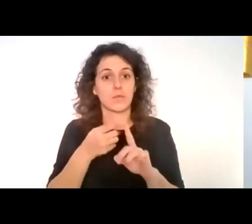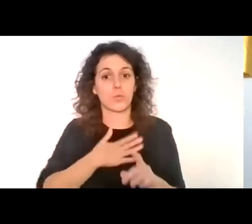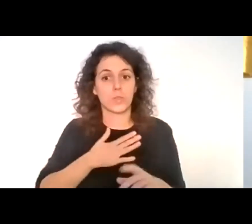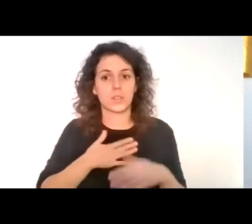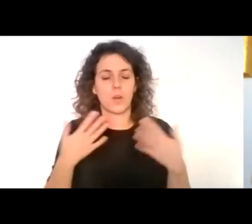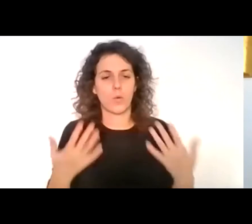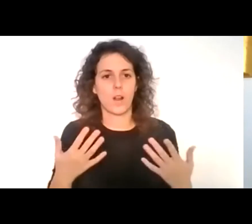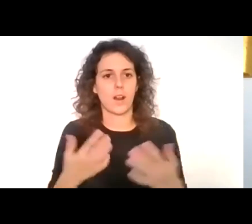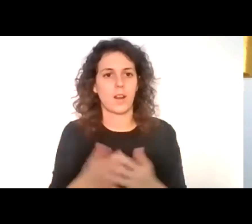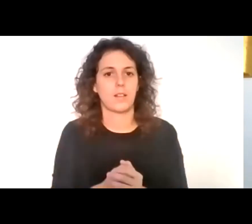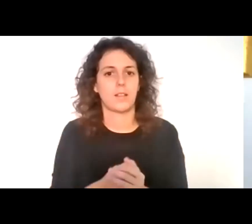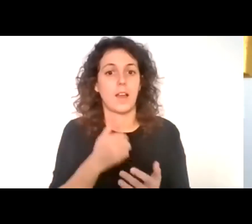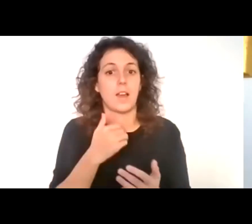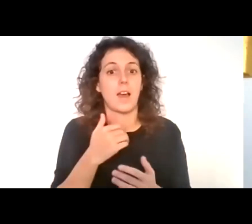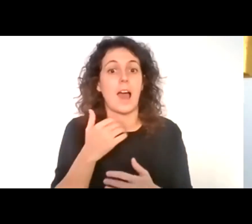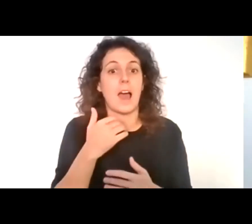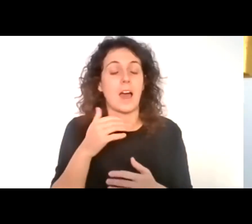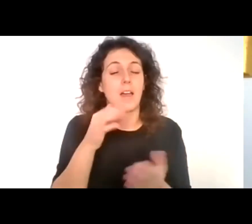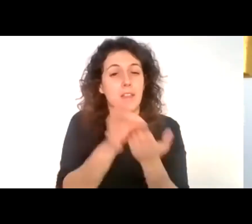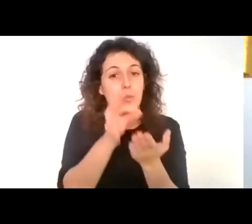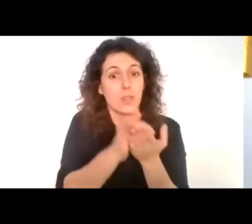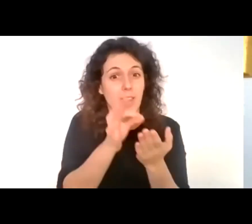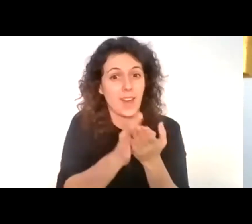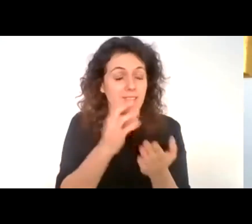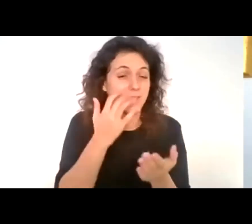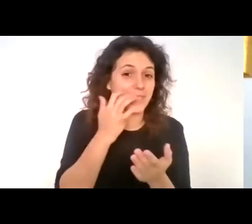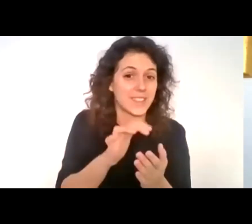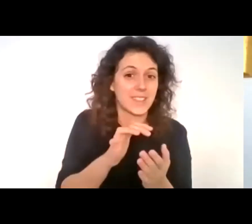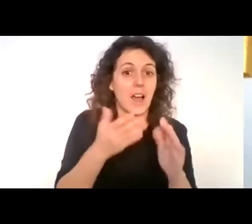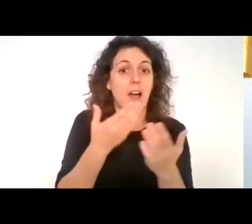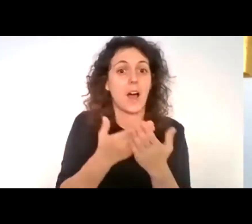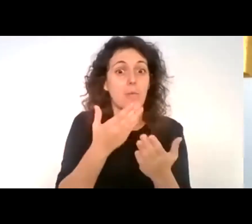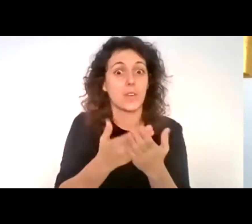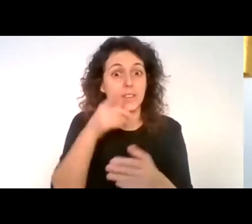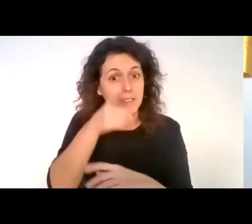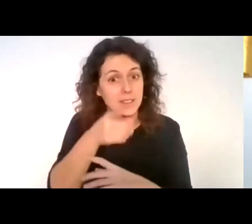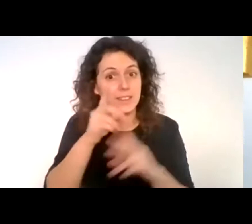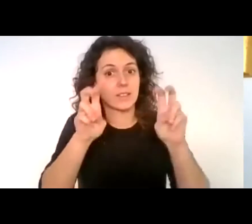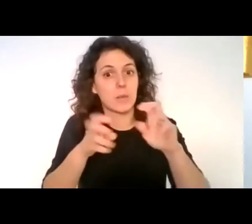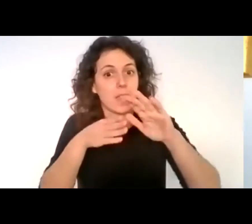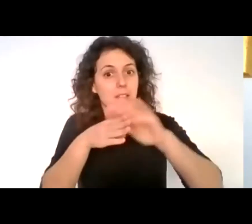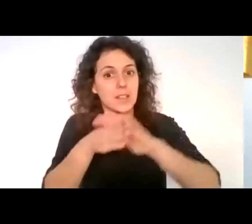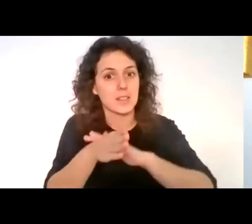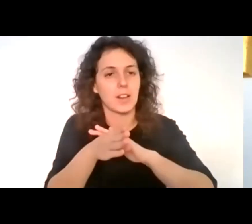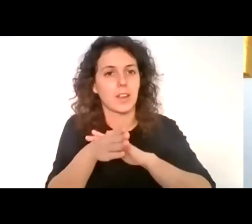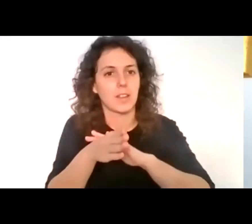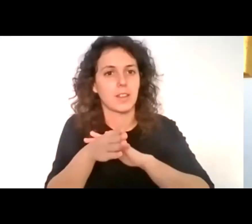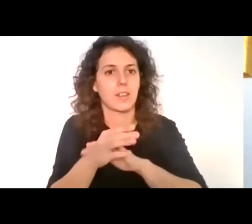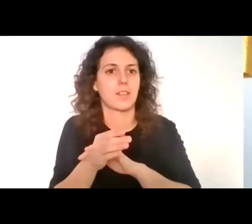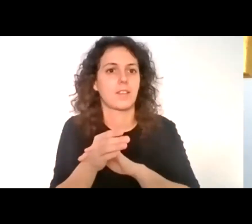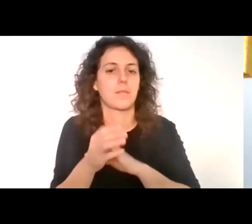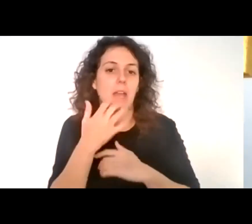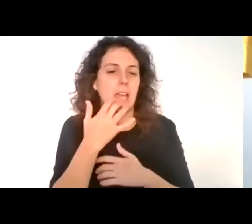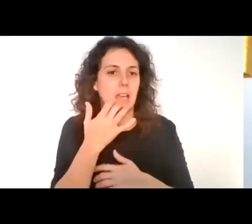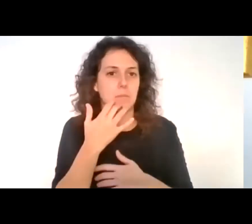extraño sea aquel municipio que no apueste por esta calificación, que no es más, créanme, que un ejercicio